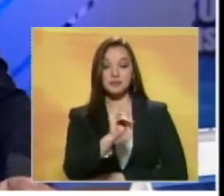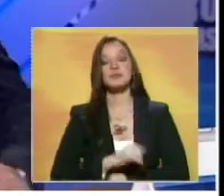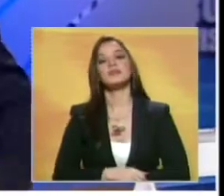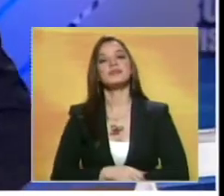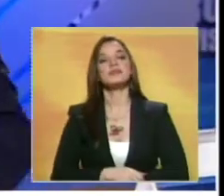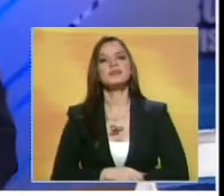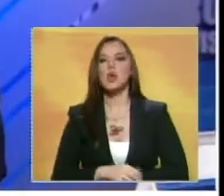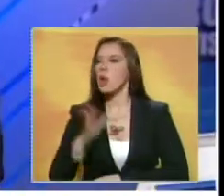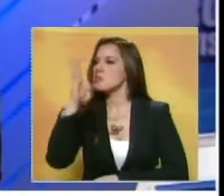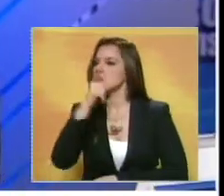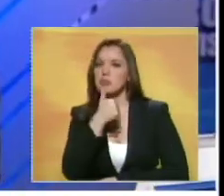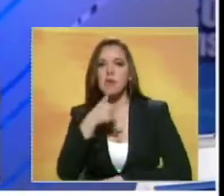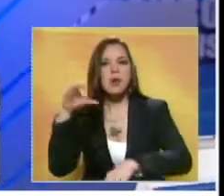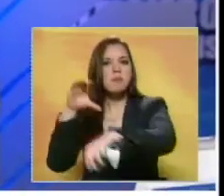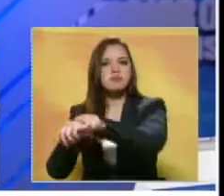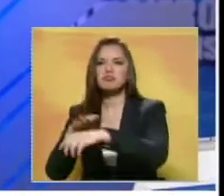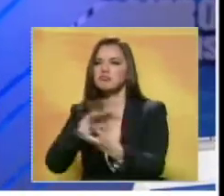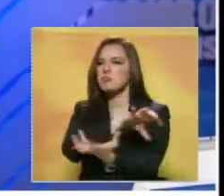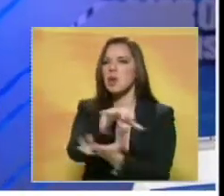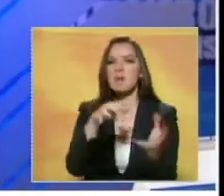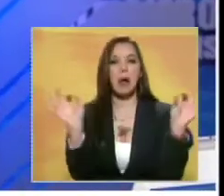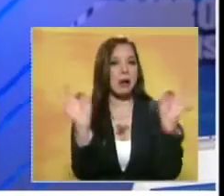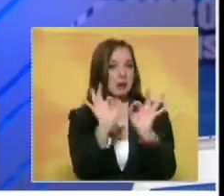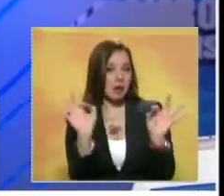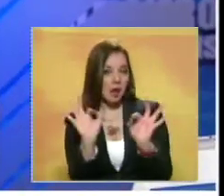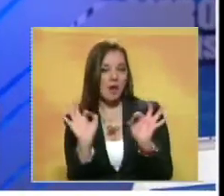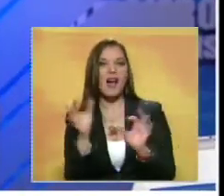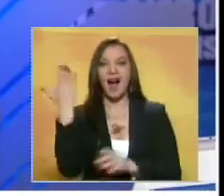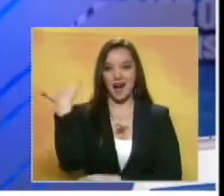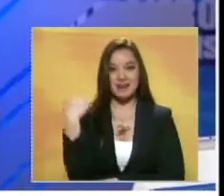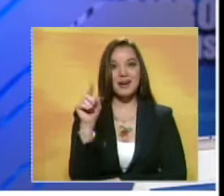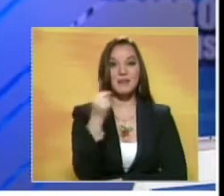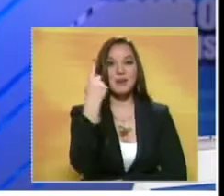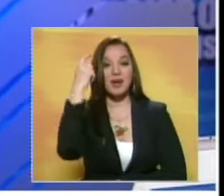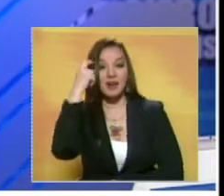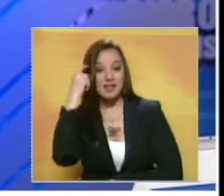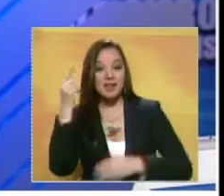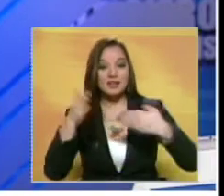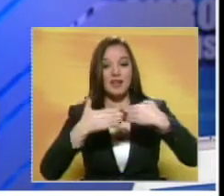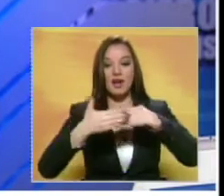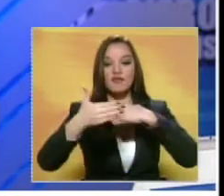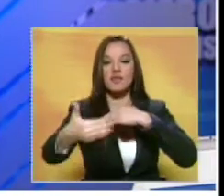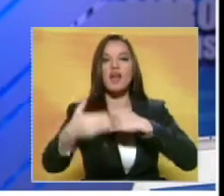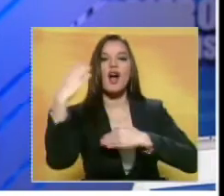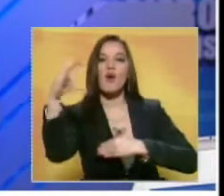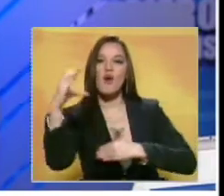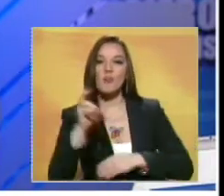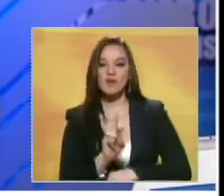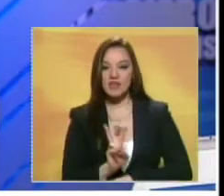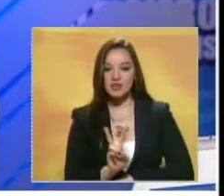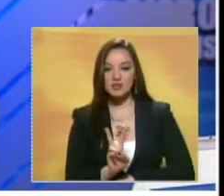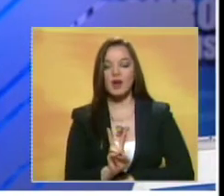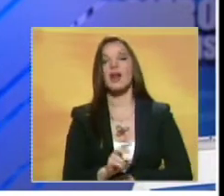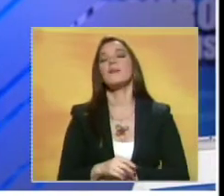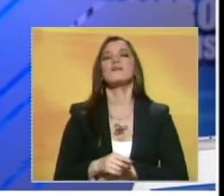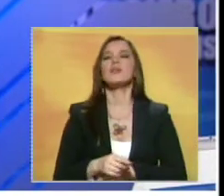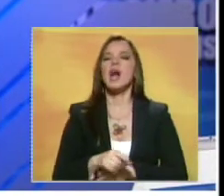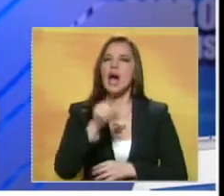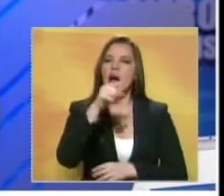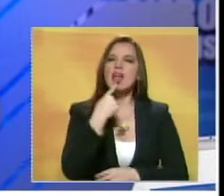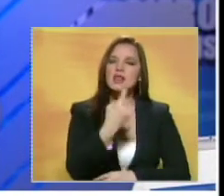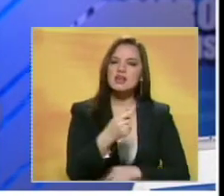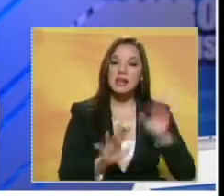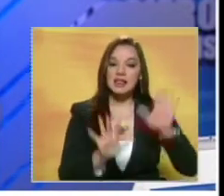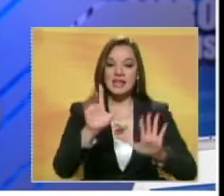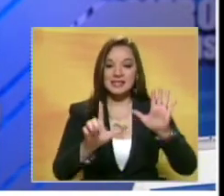Sin detenciones ni alteración del orden público se desarrolló el primer día de cierre de la frontera entre Venezuela y Colombia. Javier Faría nos dice que